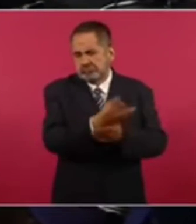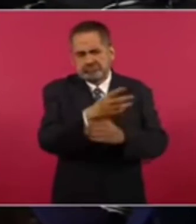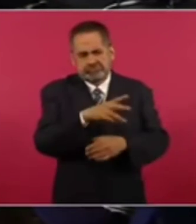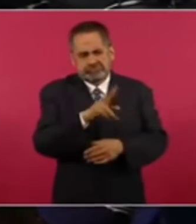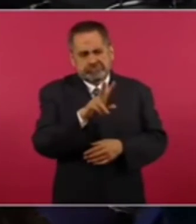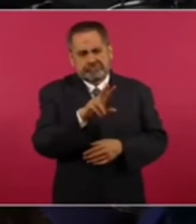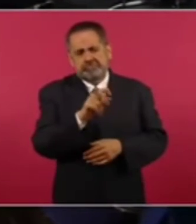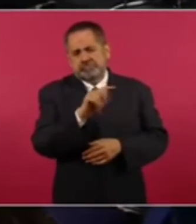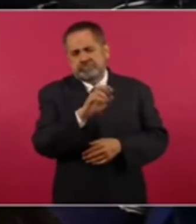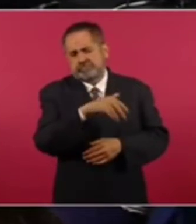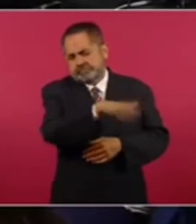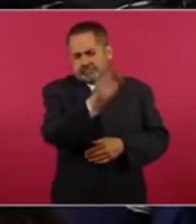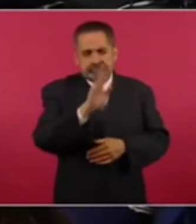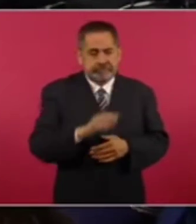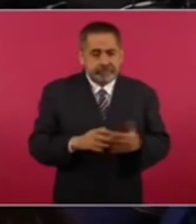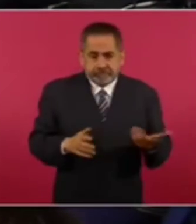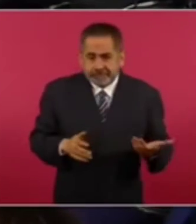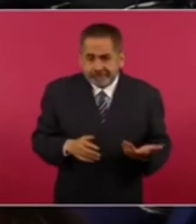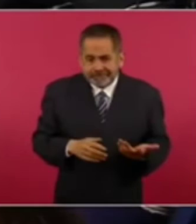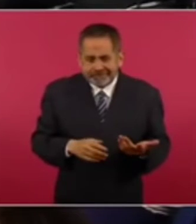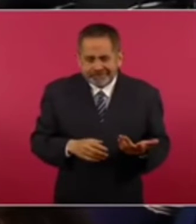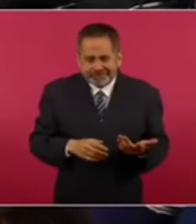Por lo mismo,